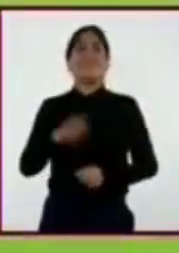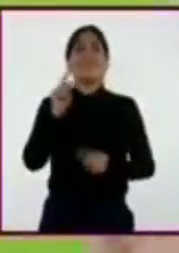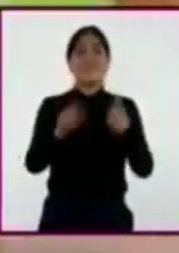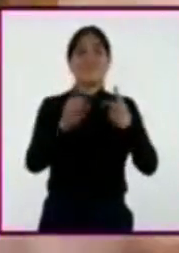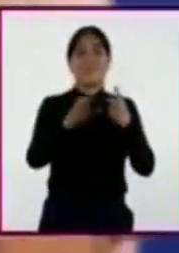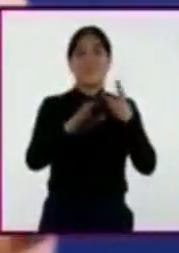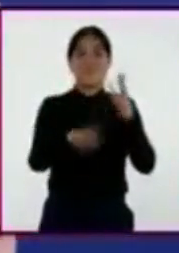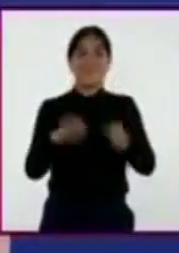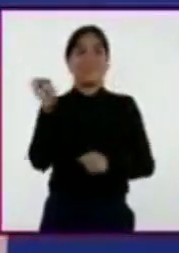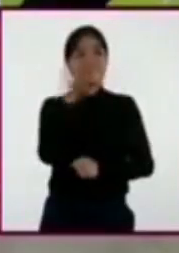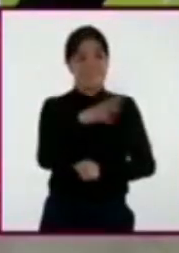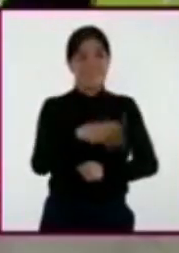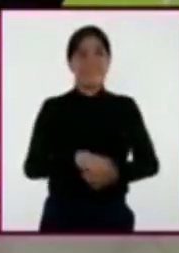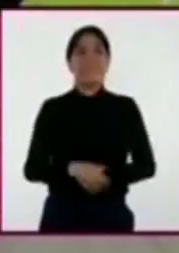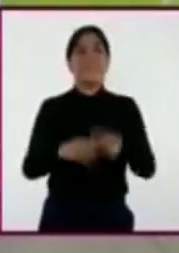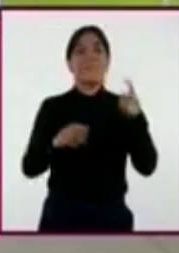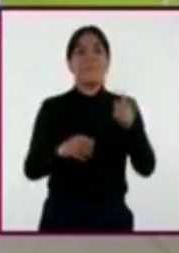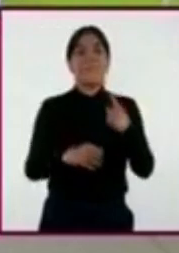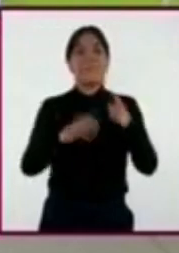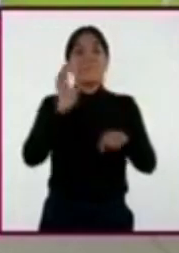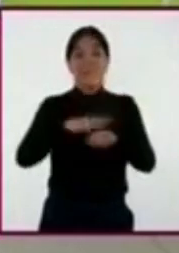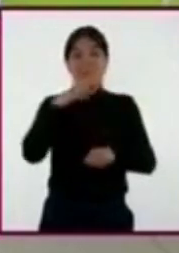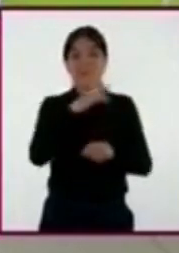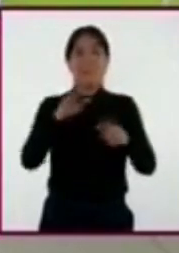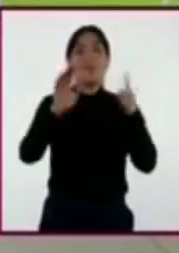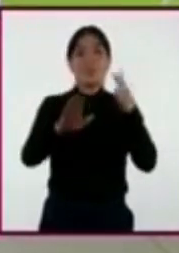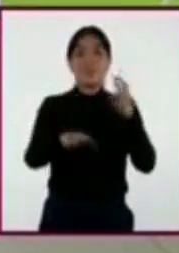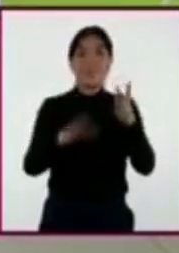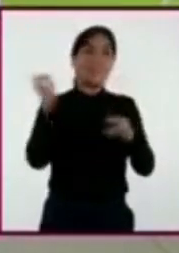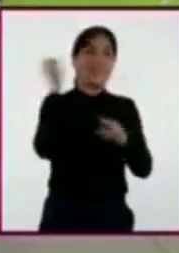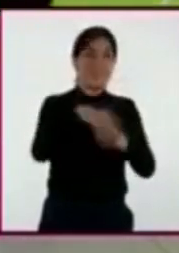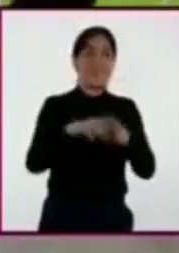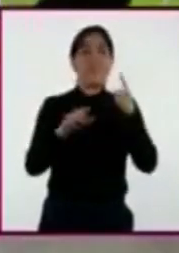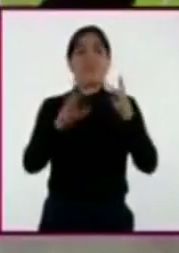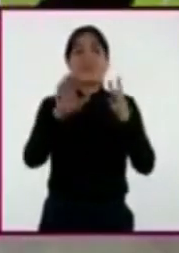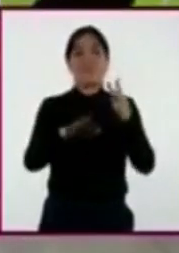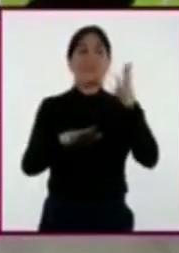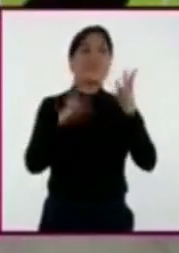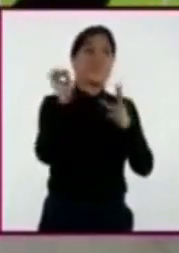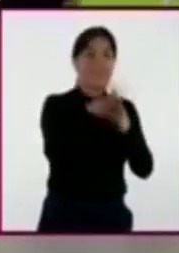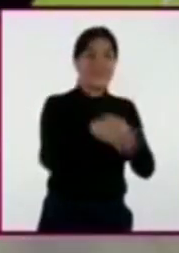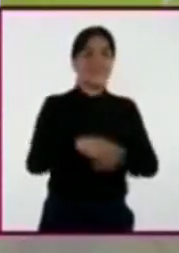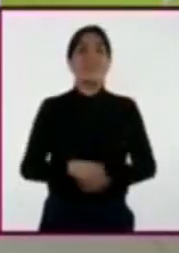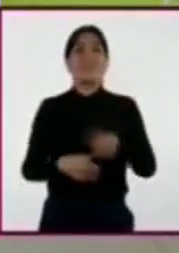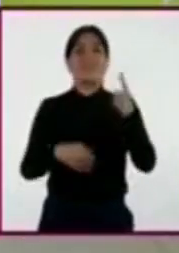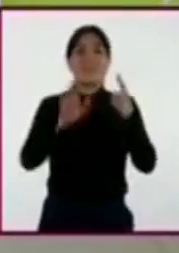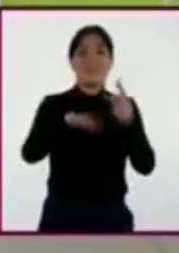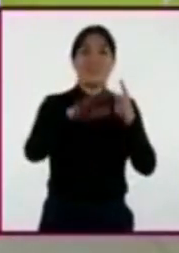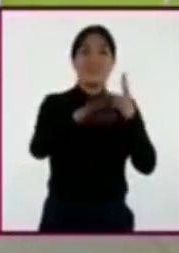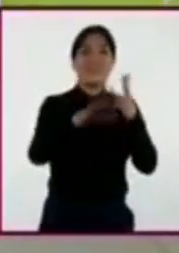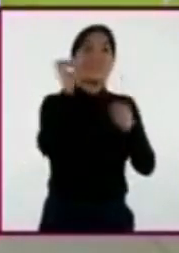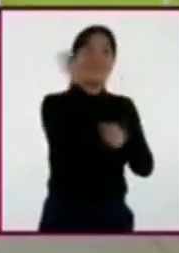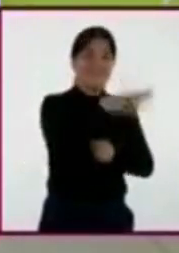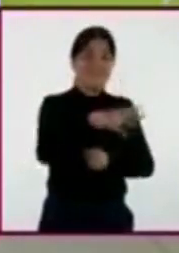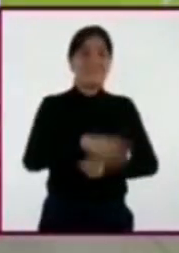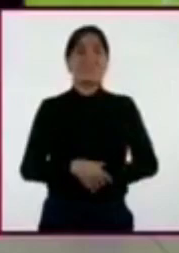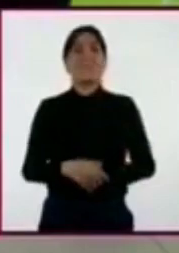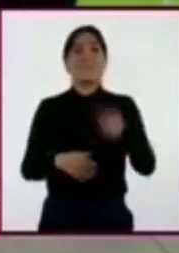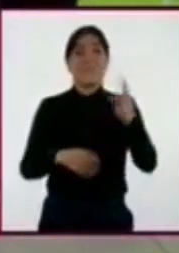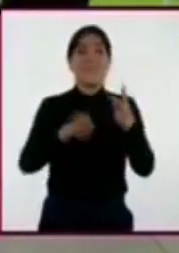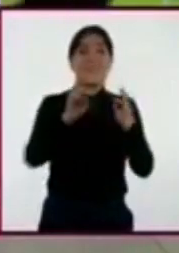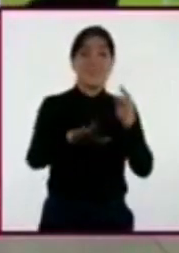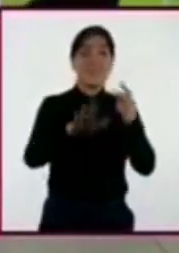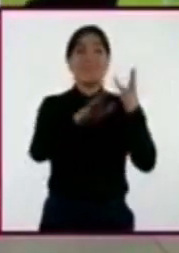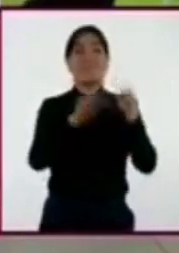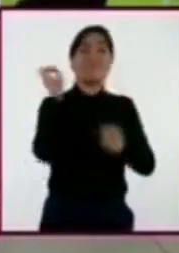lanzas. 1, 2, 3, lanzas. Más rápido. 1, 2, 3, lanzas. 1, 2, 3, lanzas. 1, 2, 3, lanzas.